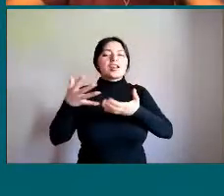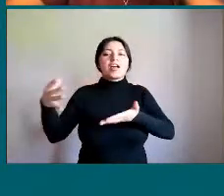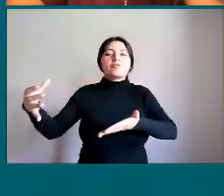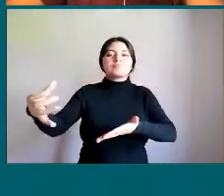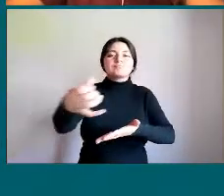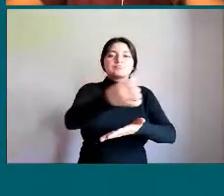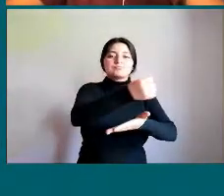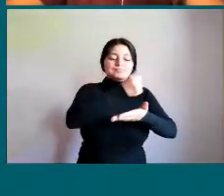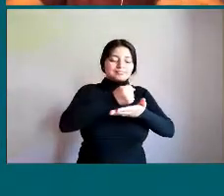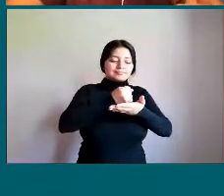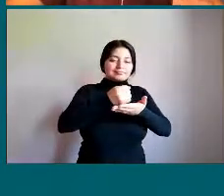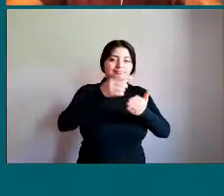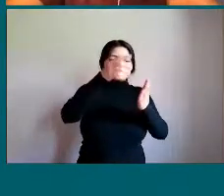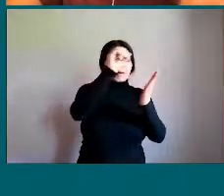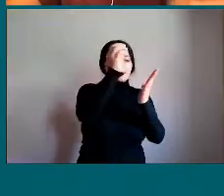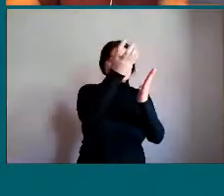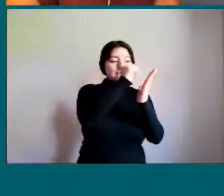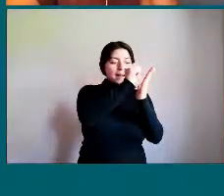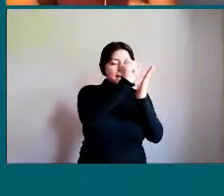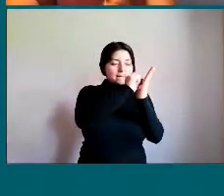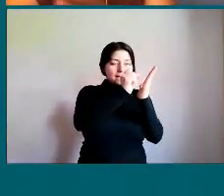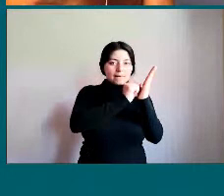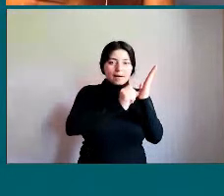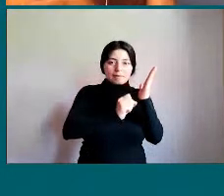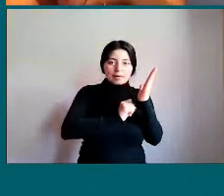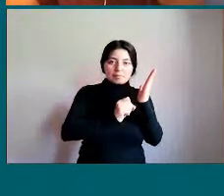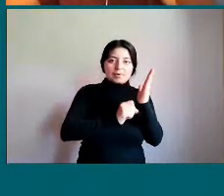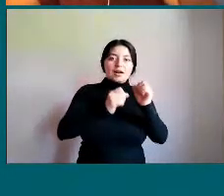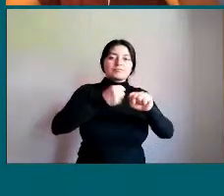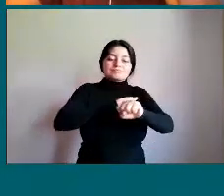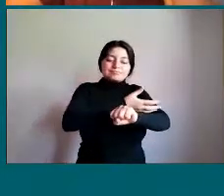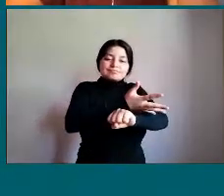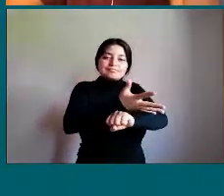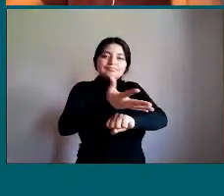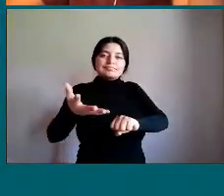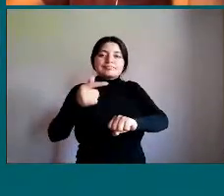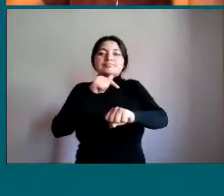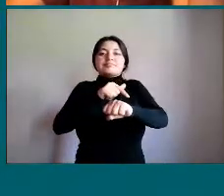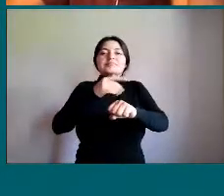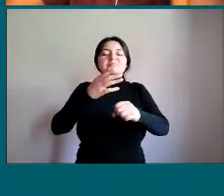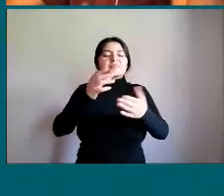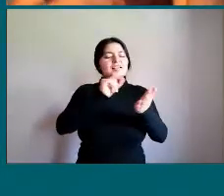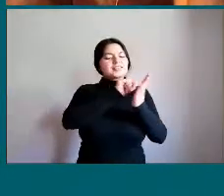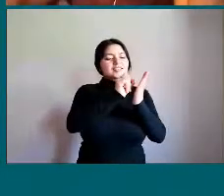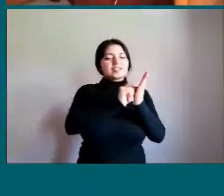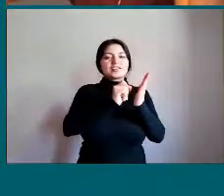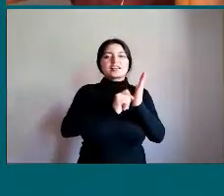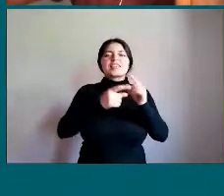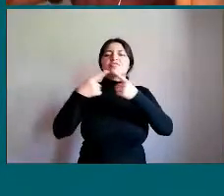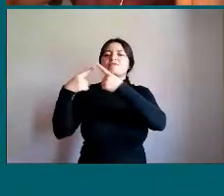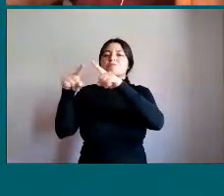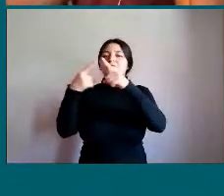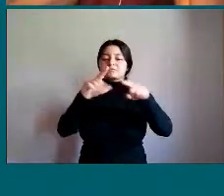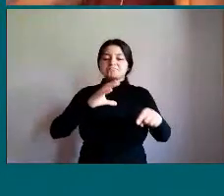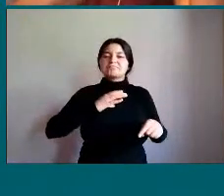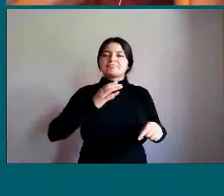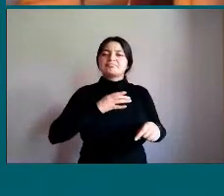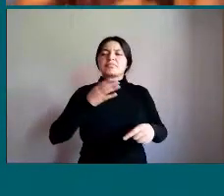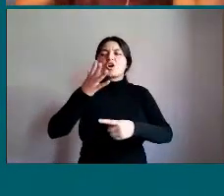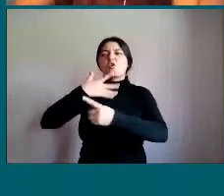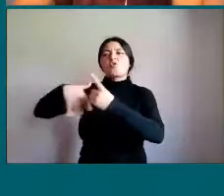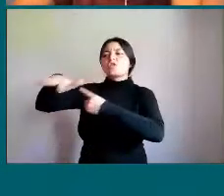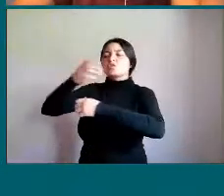poemario en el que tenga que escribir con ciertas características en un contexto X. ¿De acuerdo? Es la más evidente. Y, por